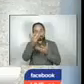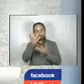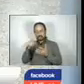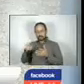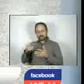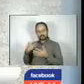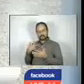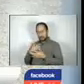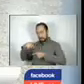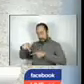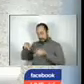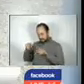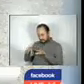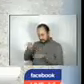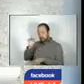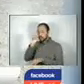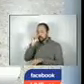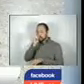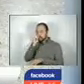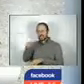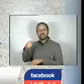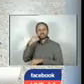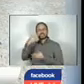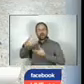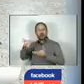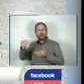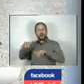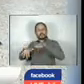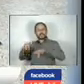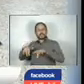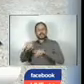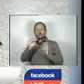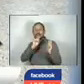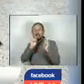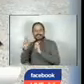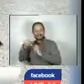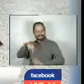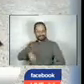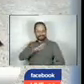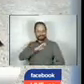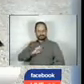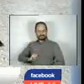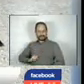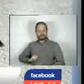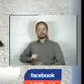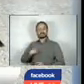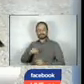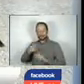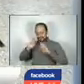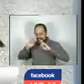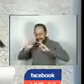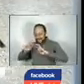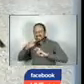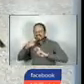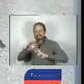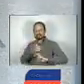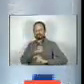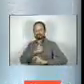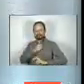un paquete con droga en las oficinas de Correos del Salvador. Ya se le sigue la pista a los responsables.